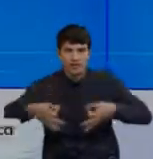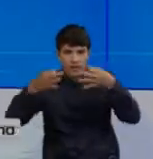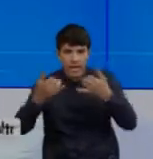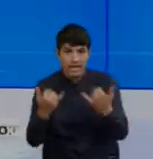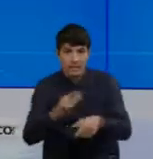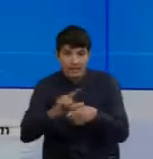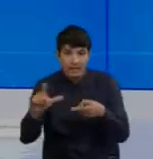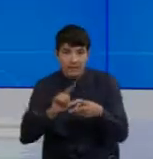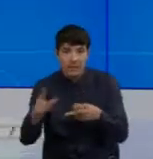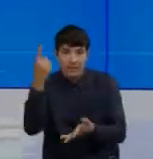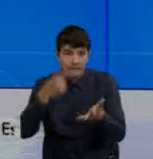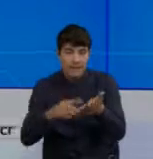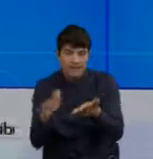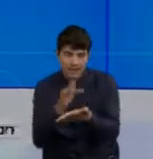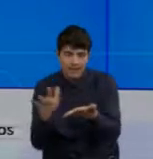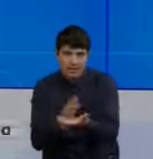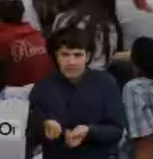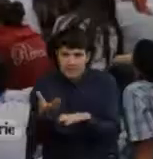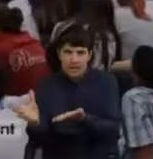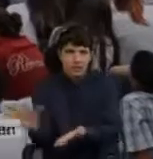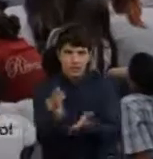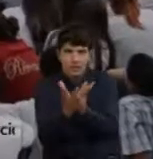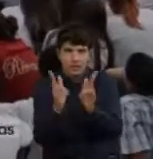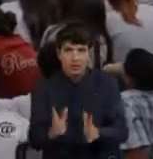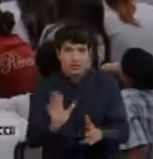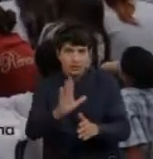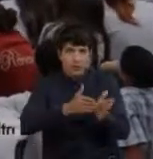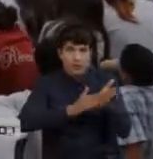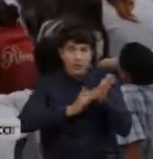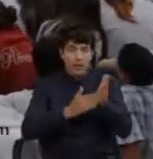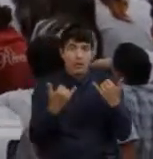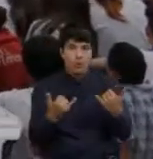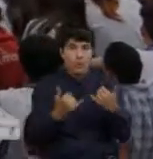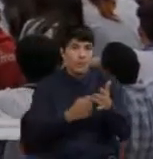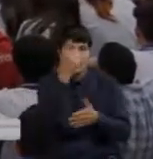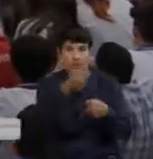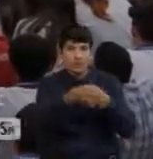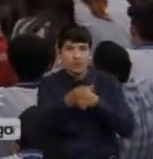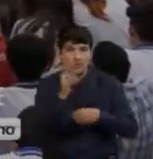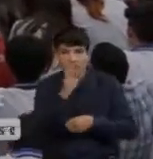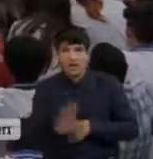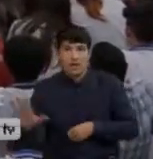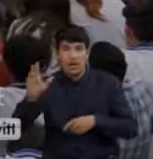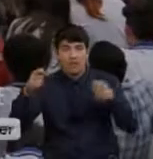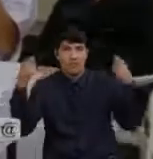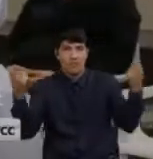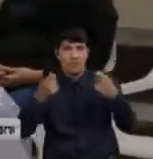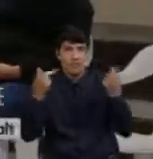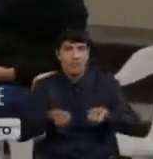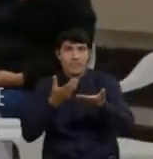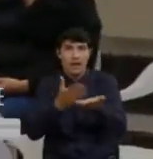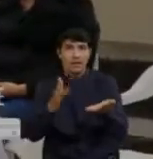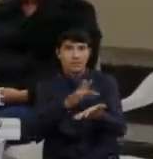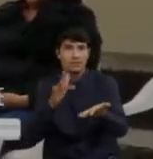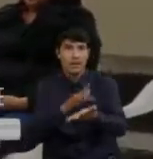semana más de 1.000 tabletas fueron entregadas floridablanca se ha convertido en el primer municipio a nivel nacional en proporcionar tabletas para